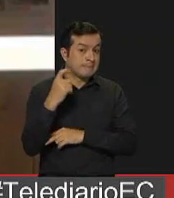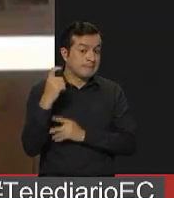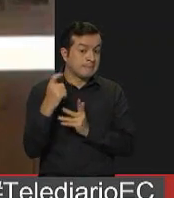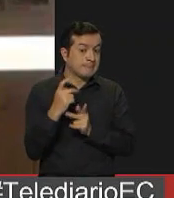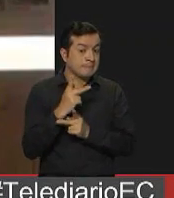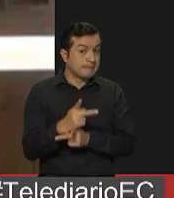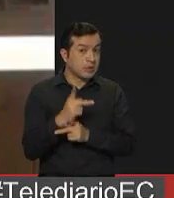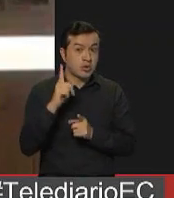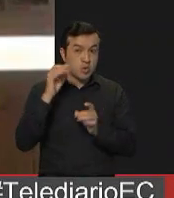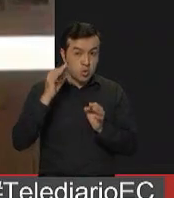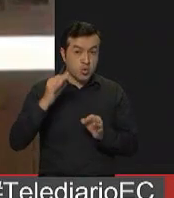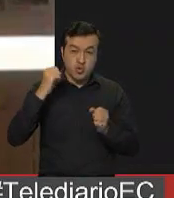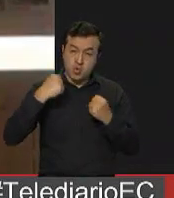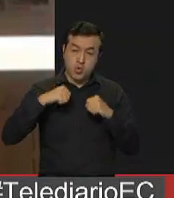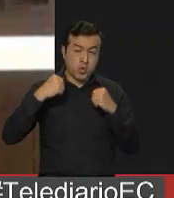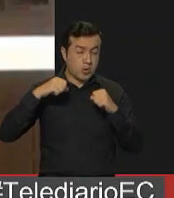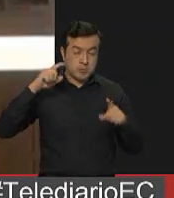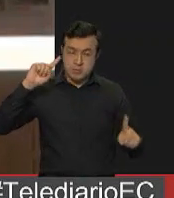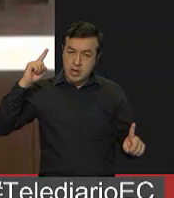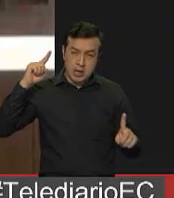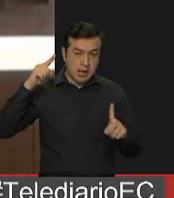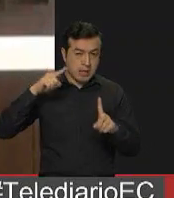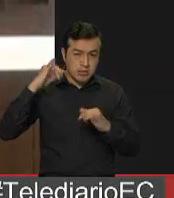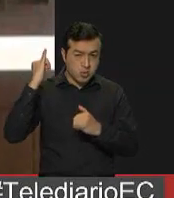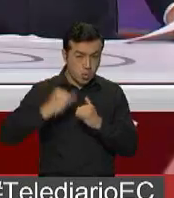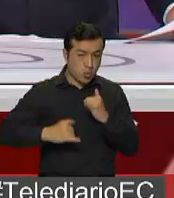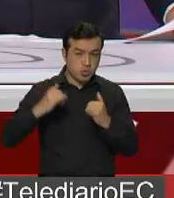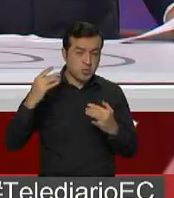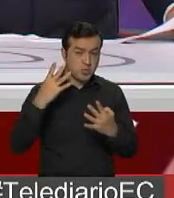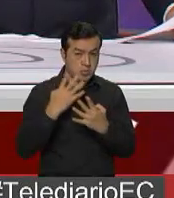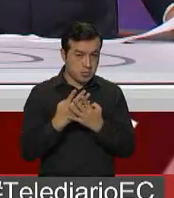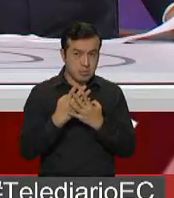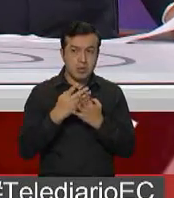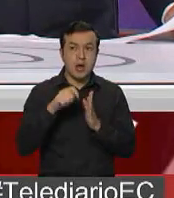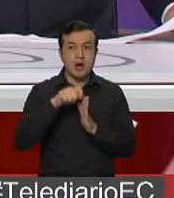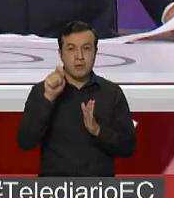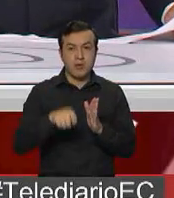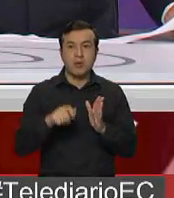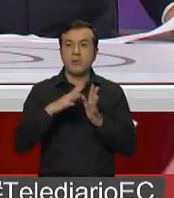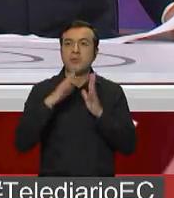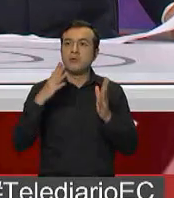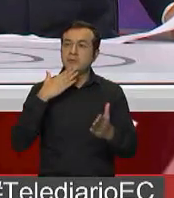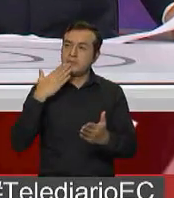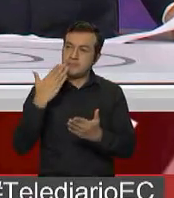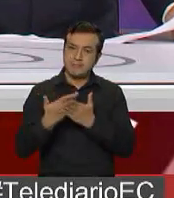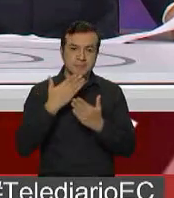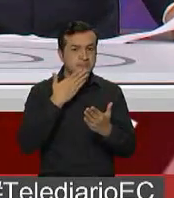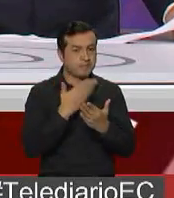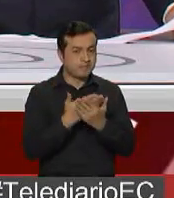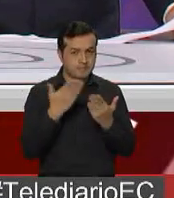los últimos resultados. Gracias, abogada, por su tiempo y la información compartida.